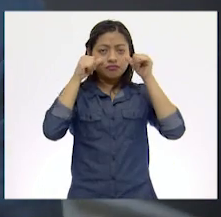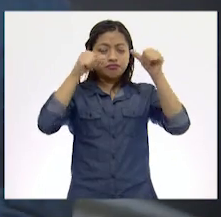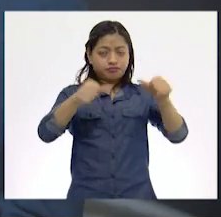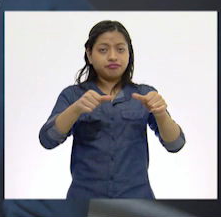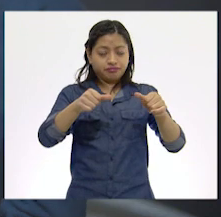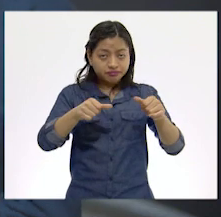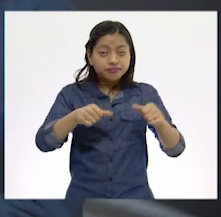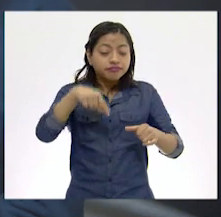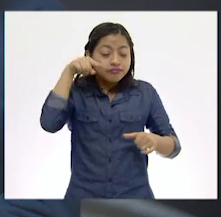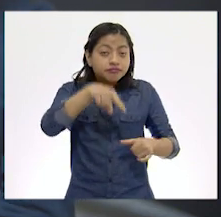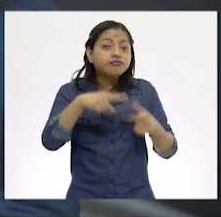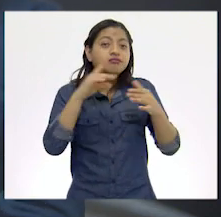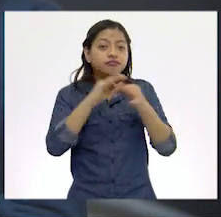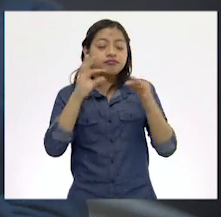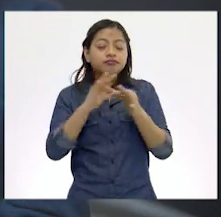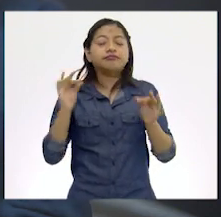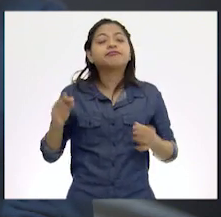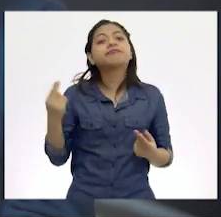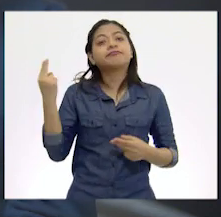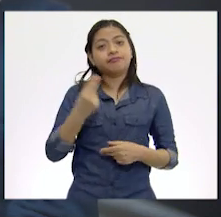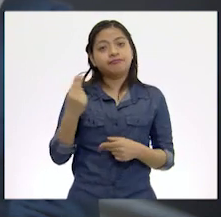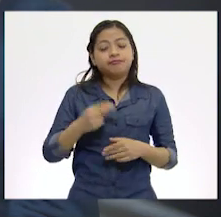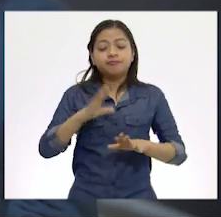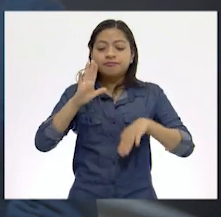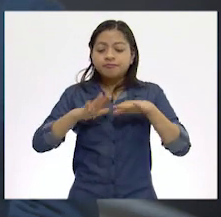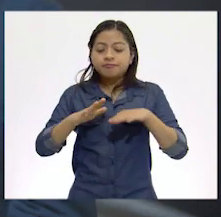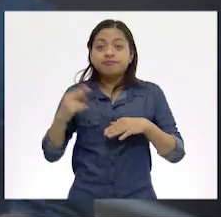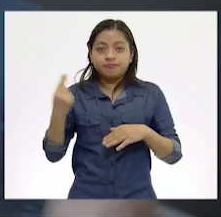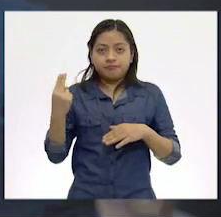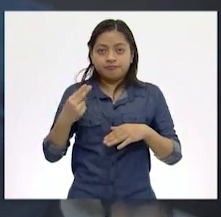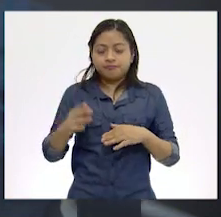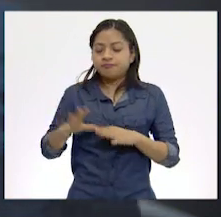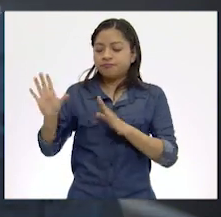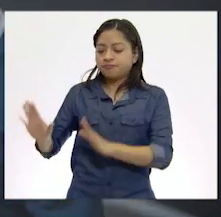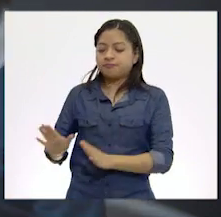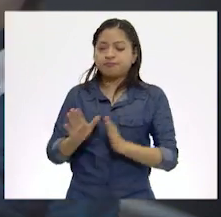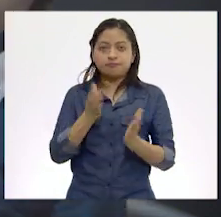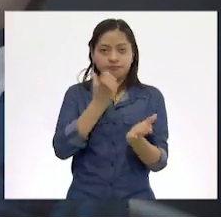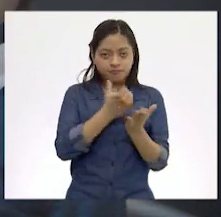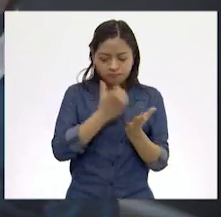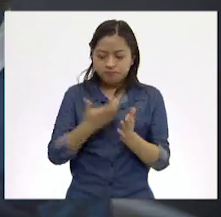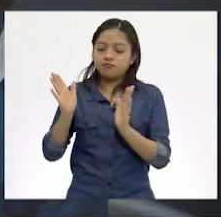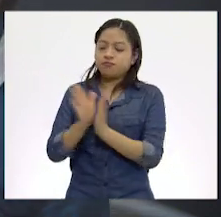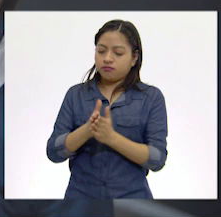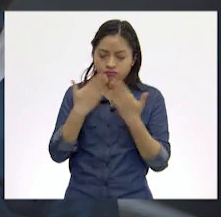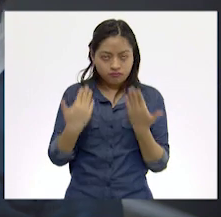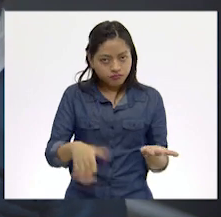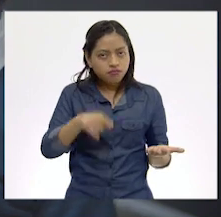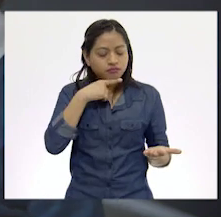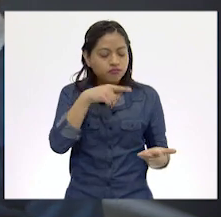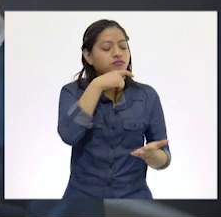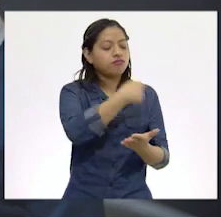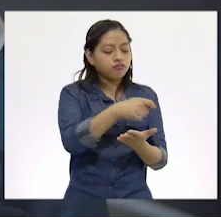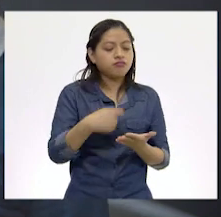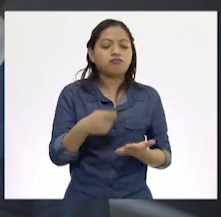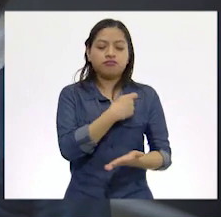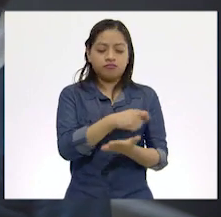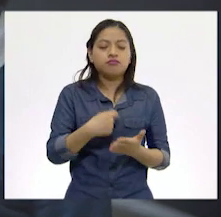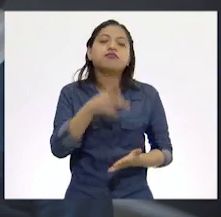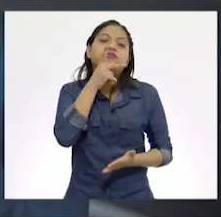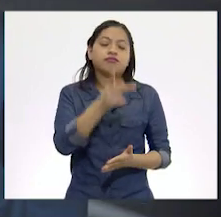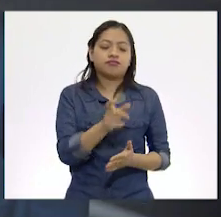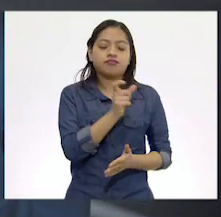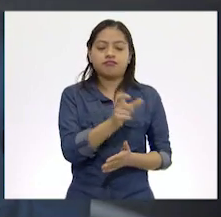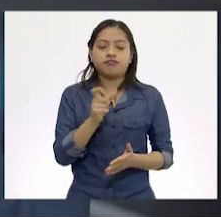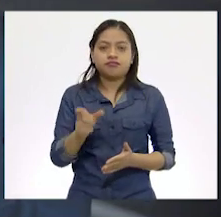veces agarrar nuestro libro y nuestro lápiz y ir escribiendo